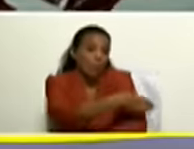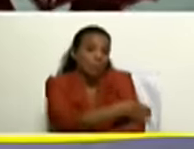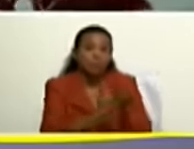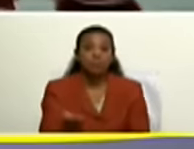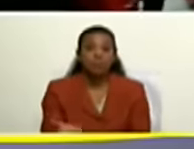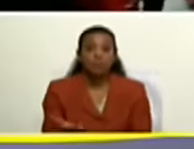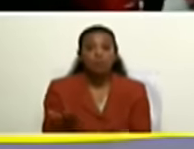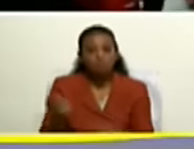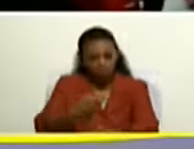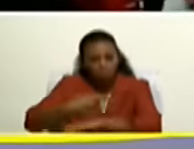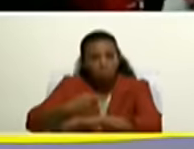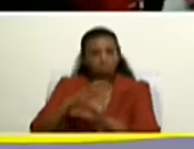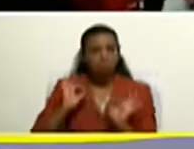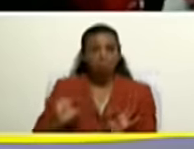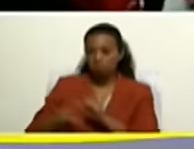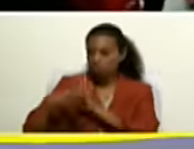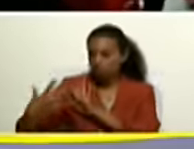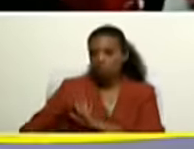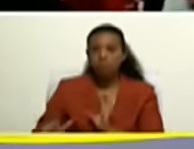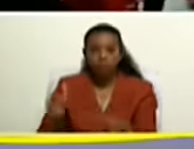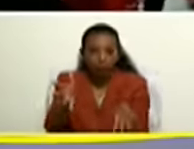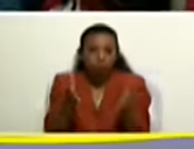Y está gobernando.